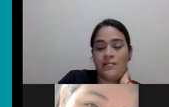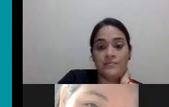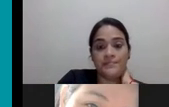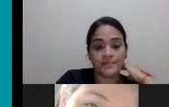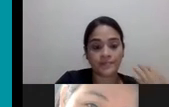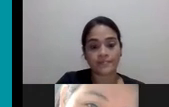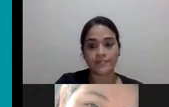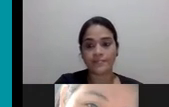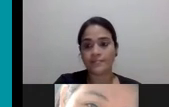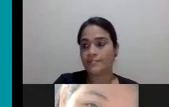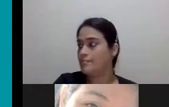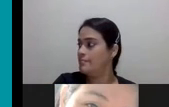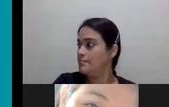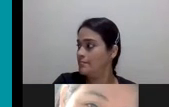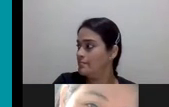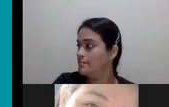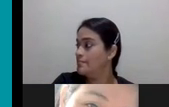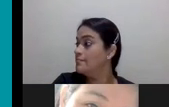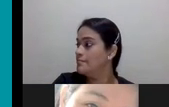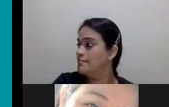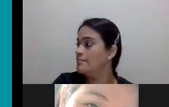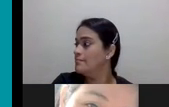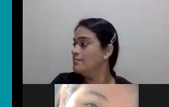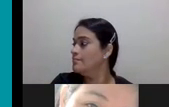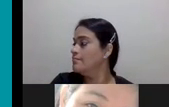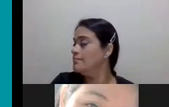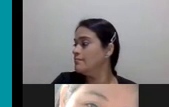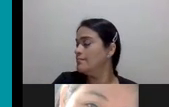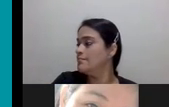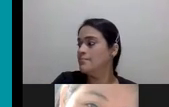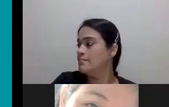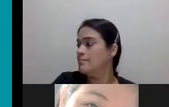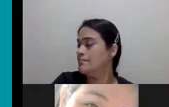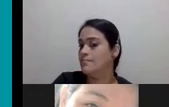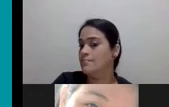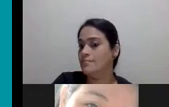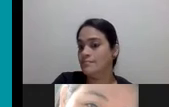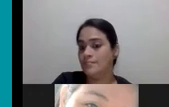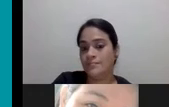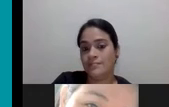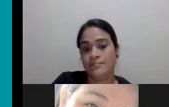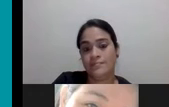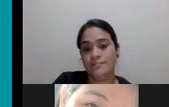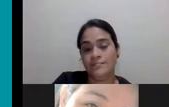estas campañas, es un trabajo muy lento. Y lo mismo pasa con la educación.